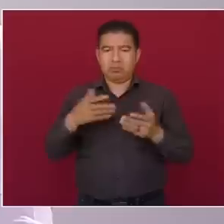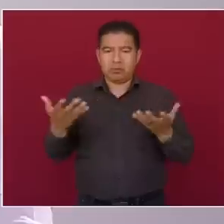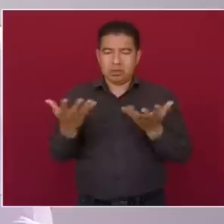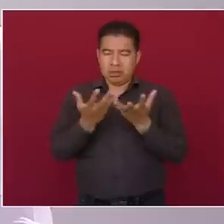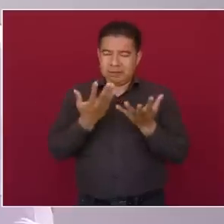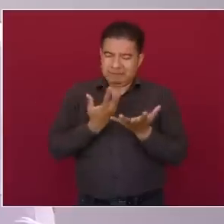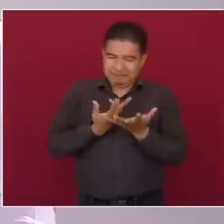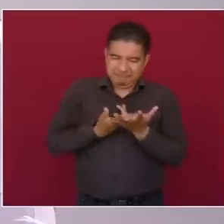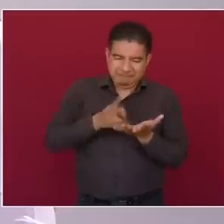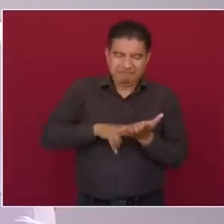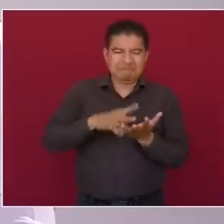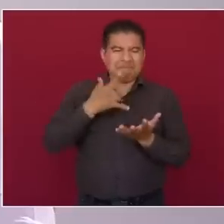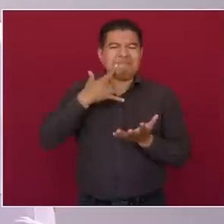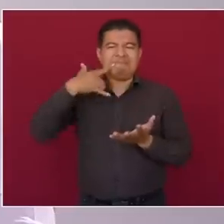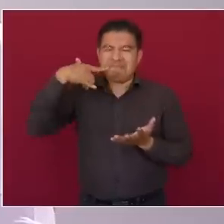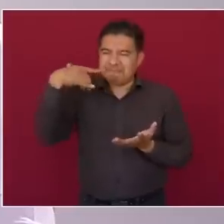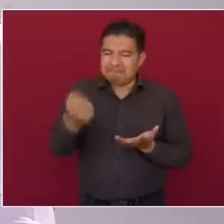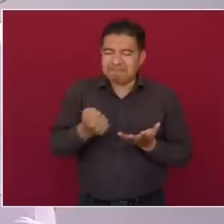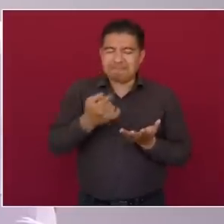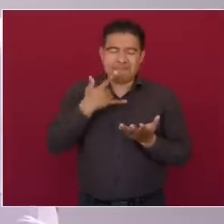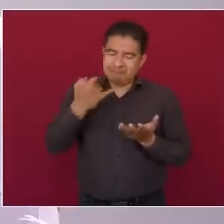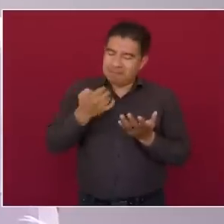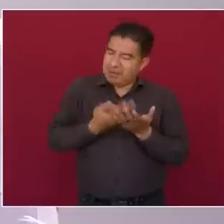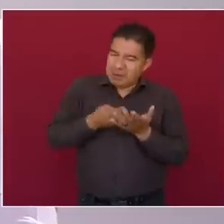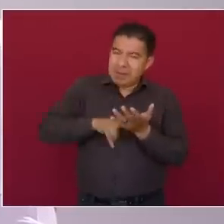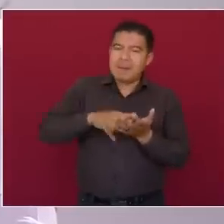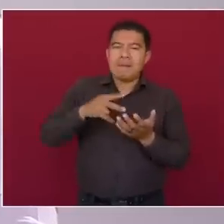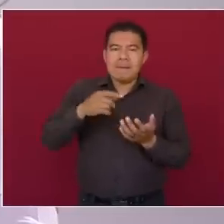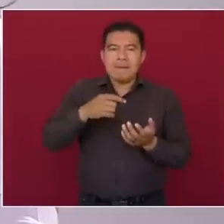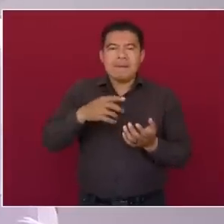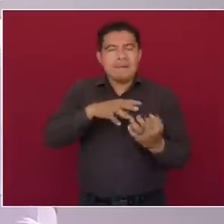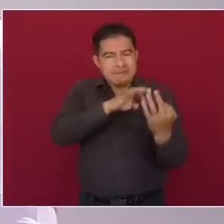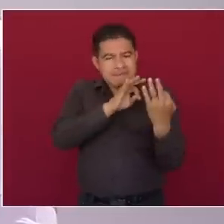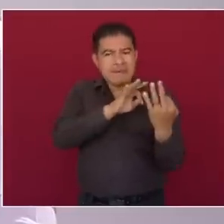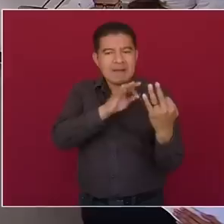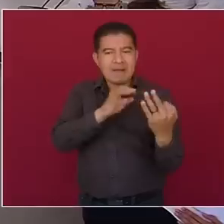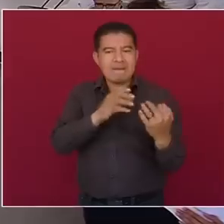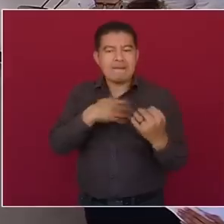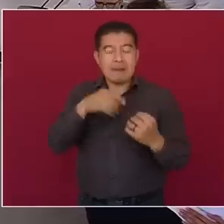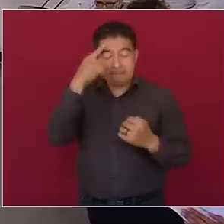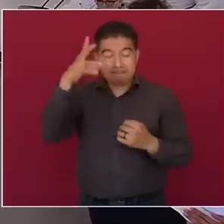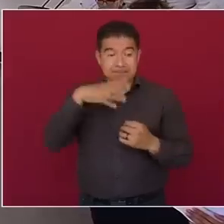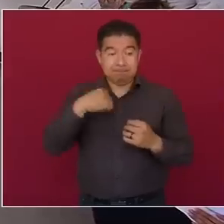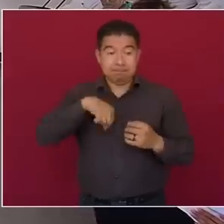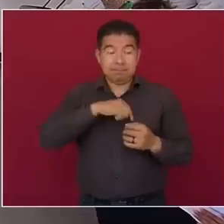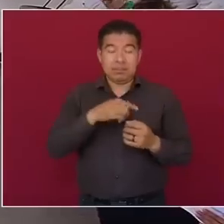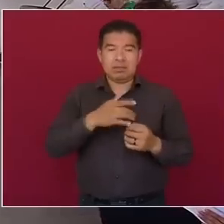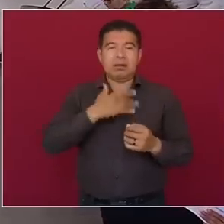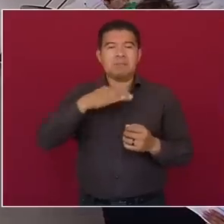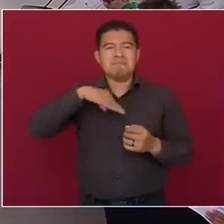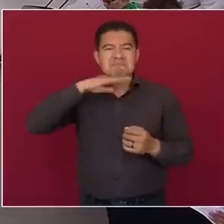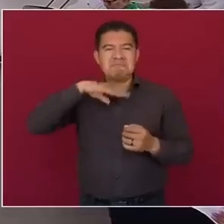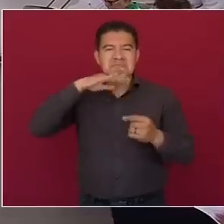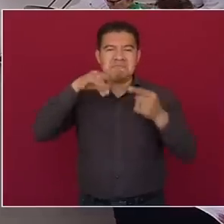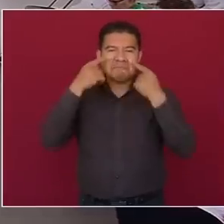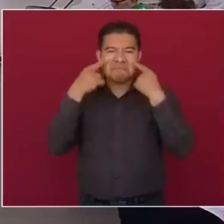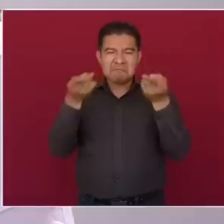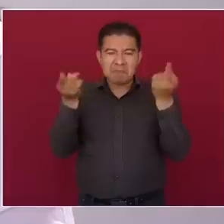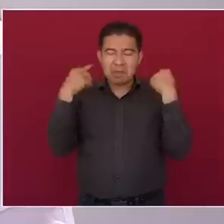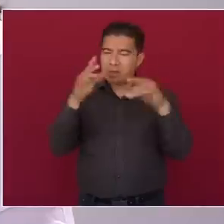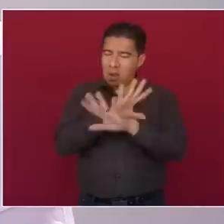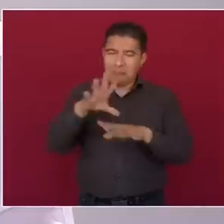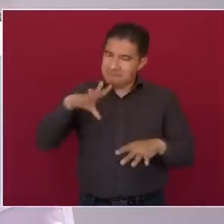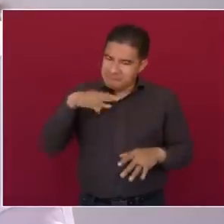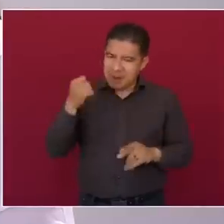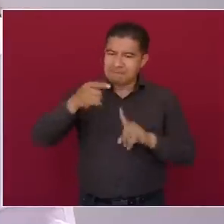doble de esfuerzo, mostrar el temple y firmeza, no dudar y no distraernos para lograr el objetivo. Mi reconocimiento